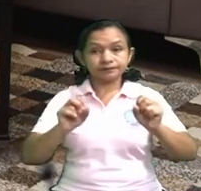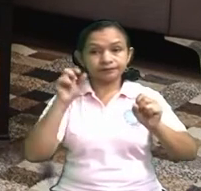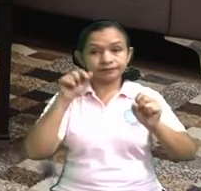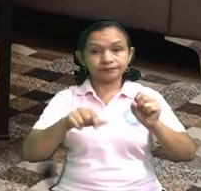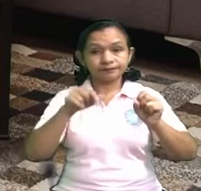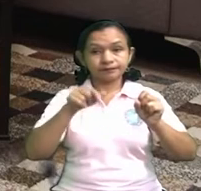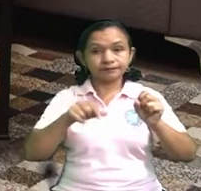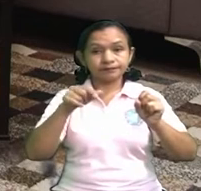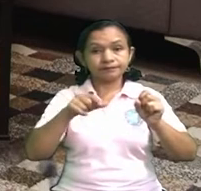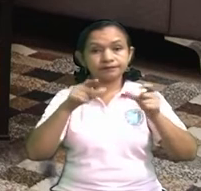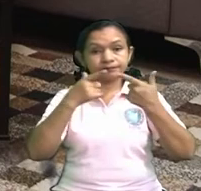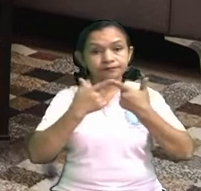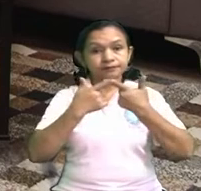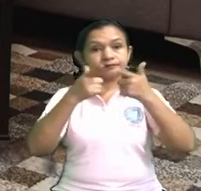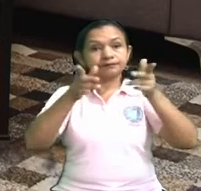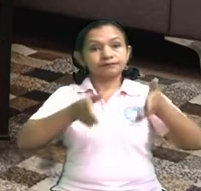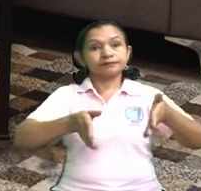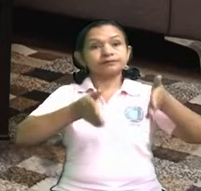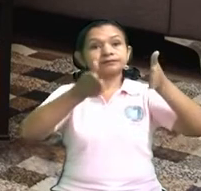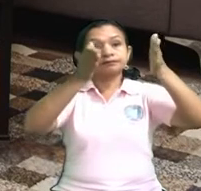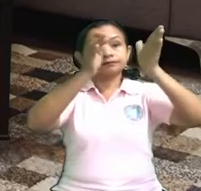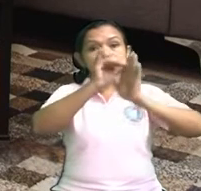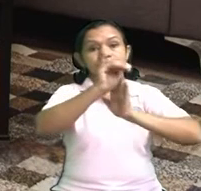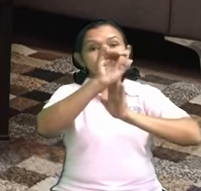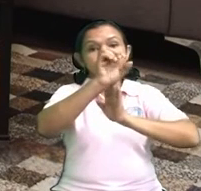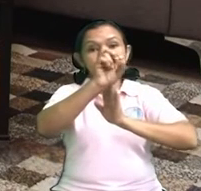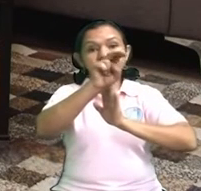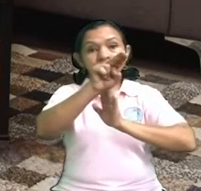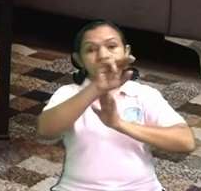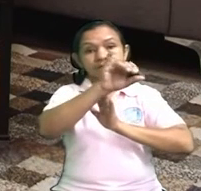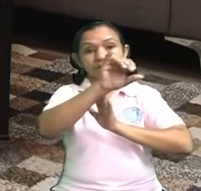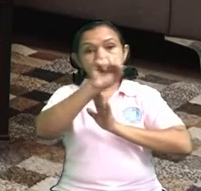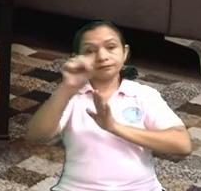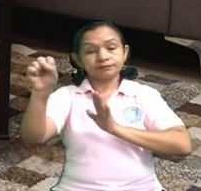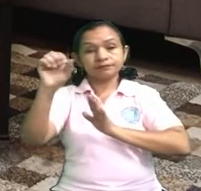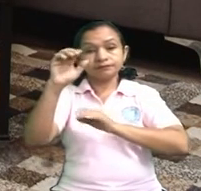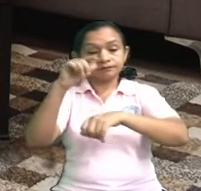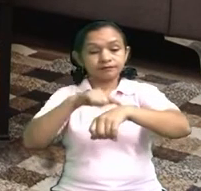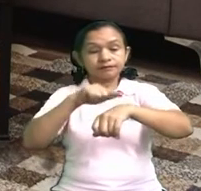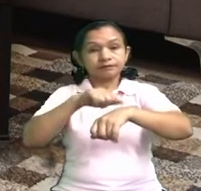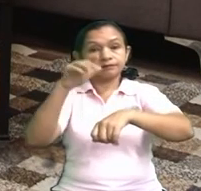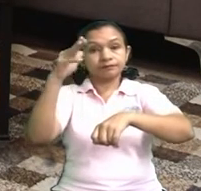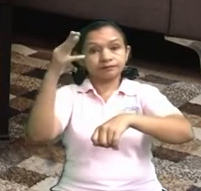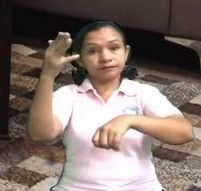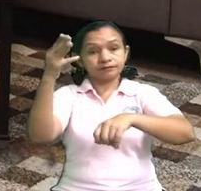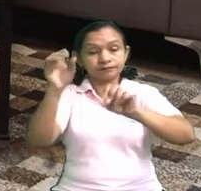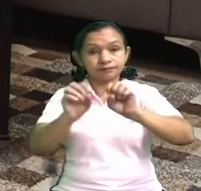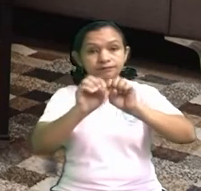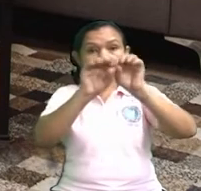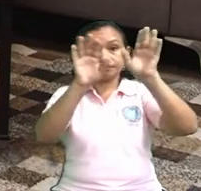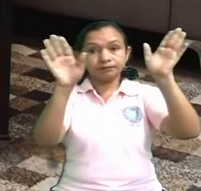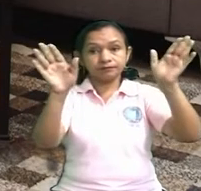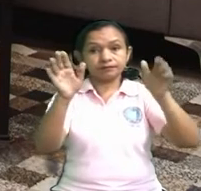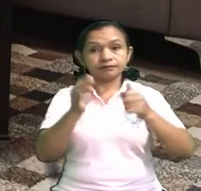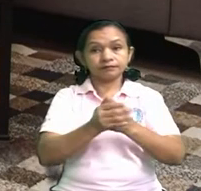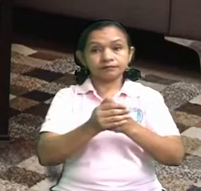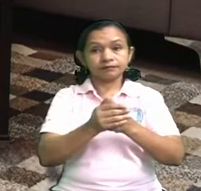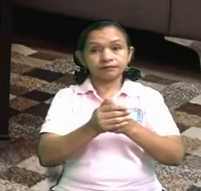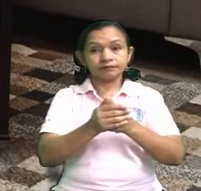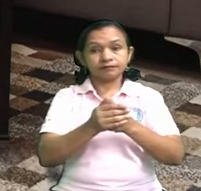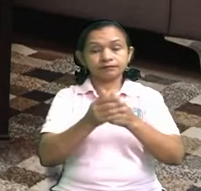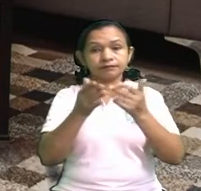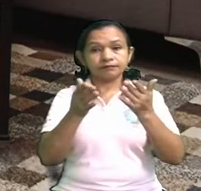Aquí en el edificio Libertad de Linz, a las 9 de la mañana, va a estar un